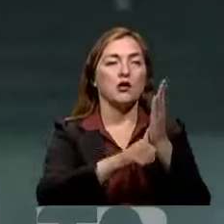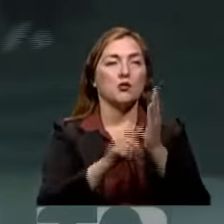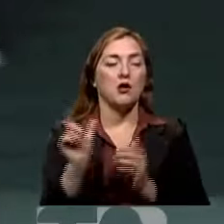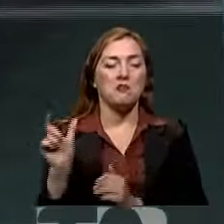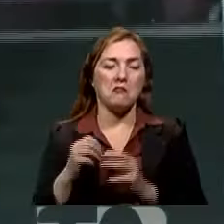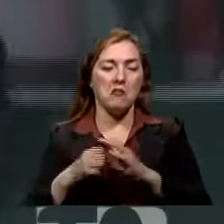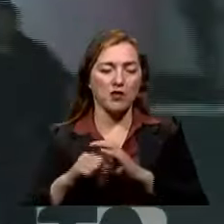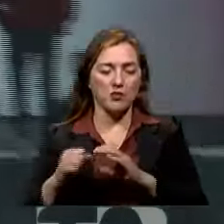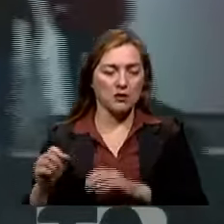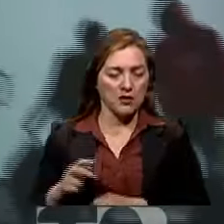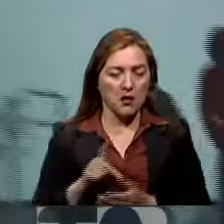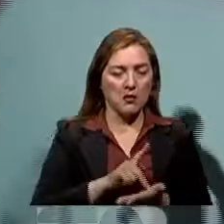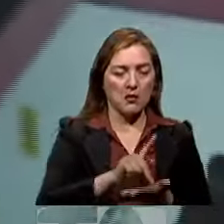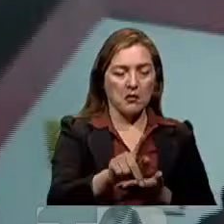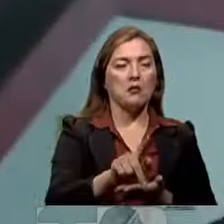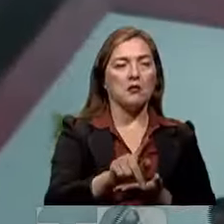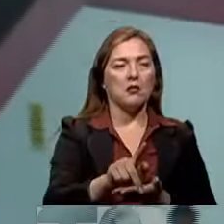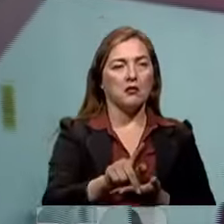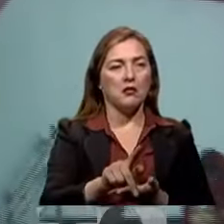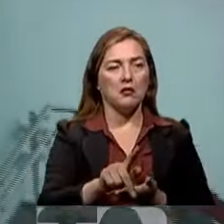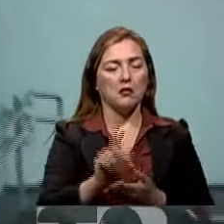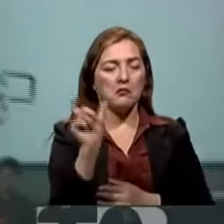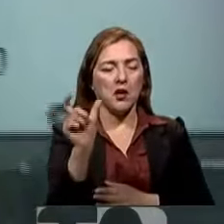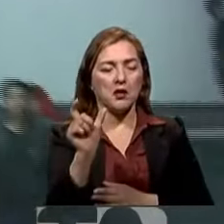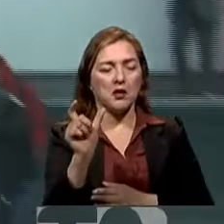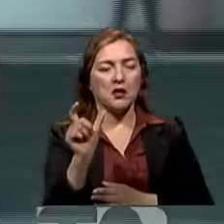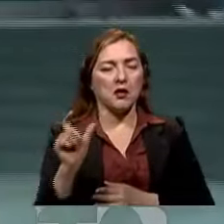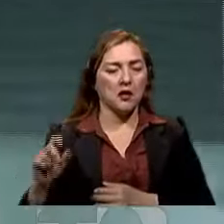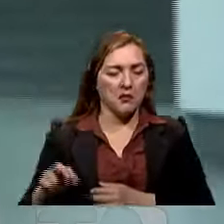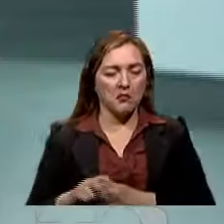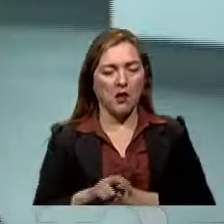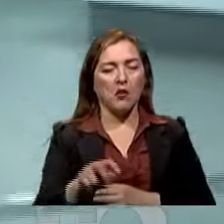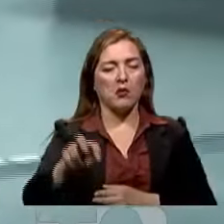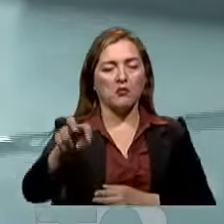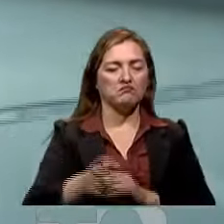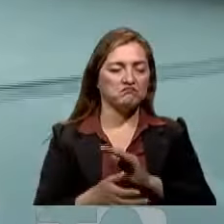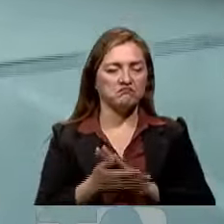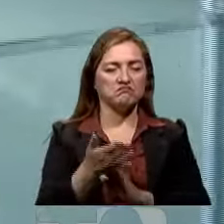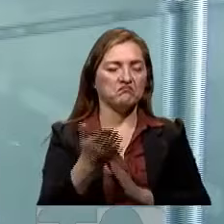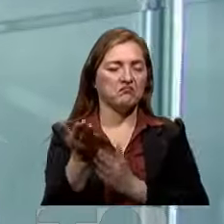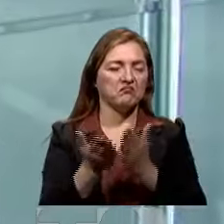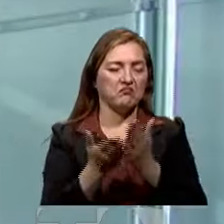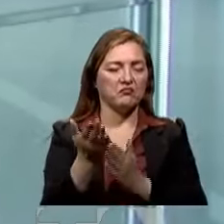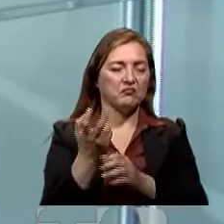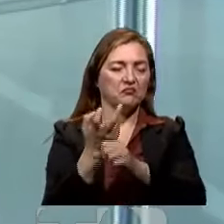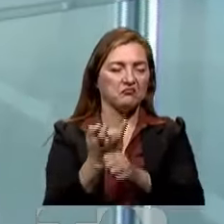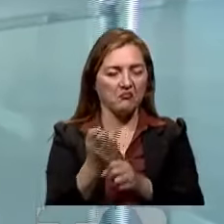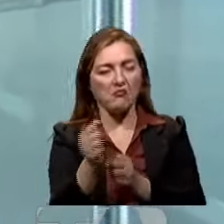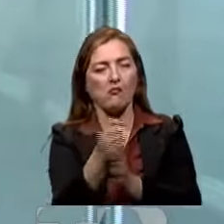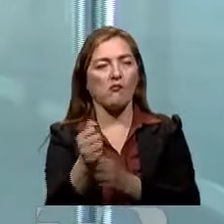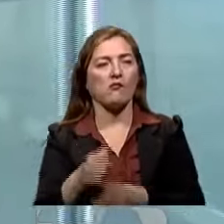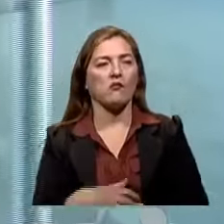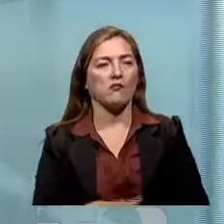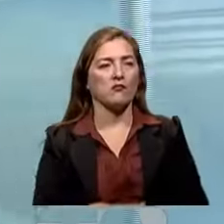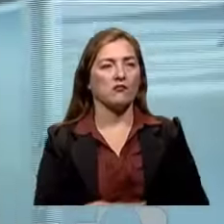del metro, pasa, paga digamos lo que es el equivalente al boleto para superficie e inmediatamente toma el servicio de transporte en digamos los